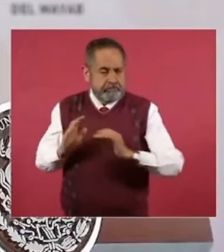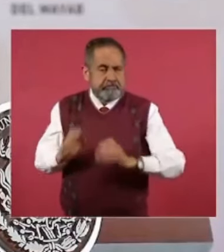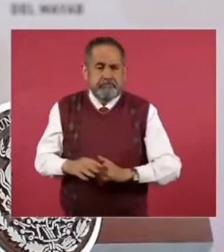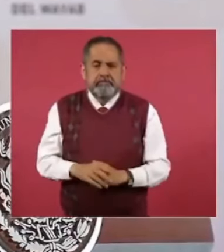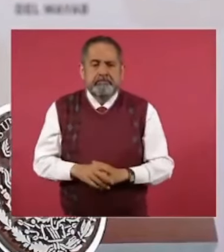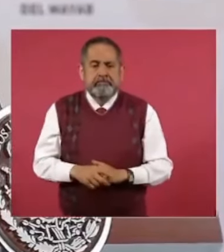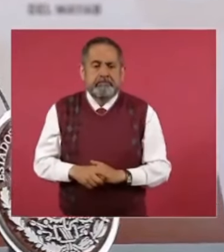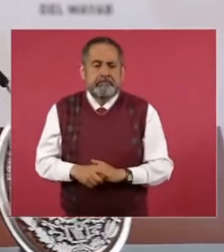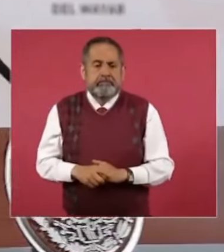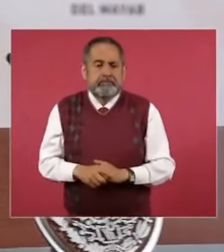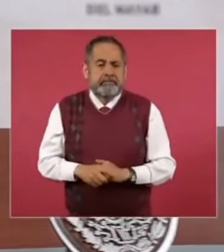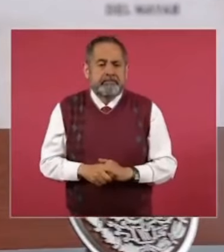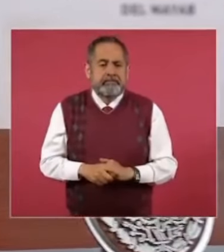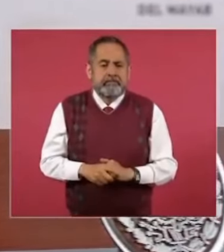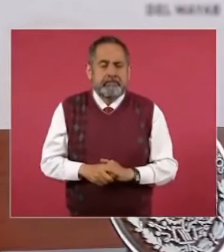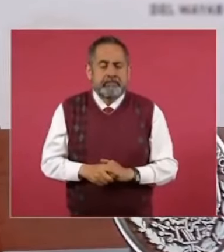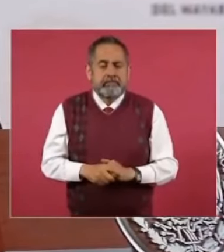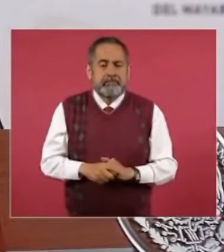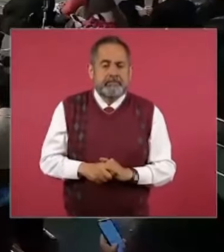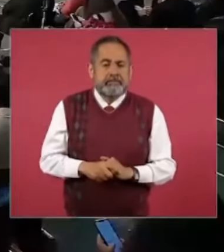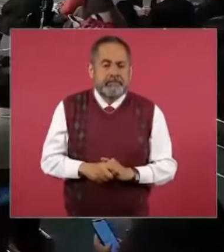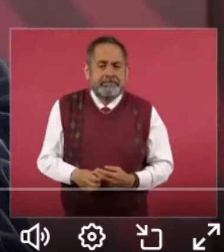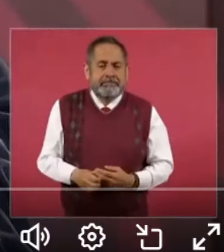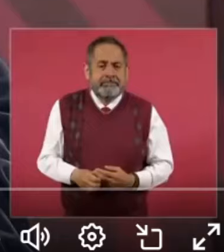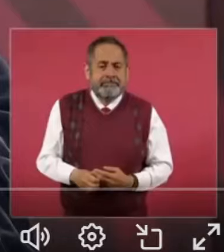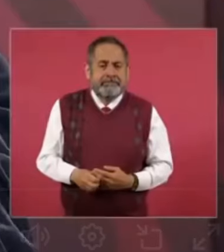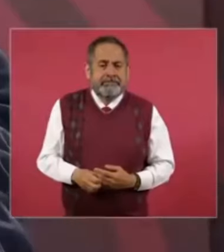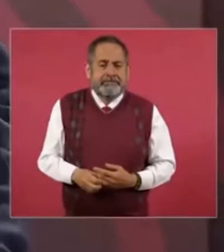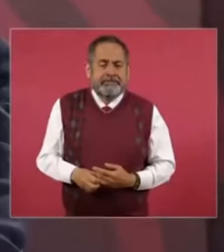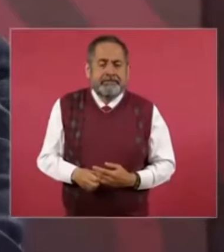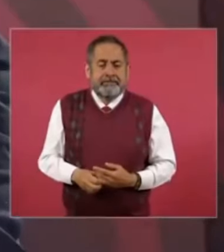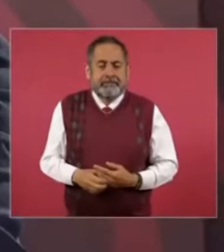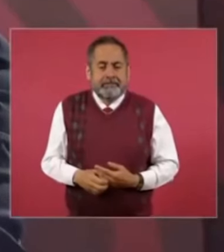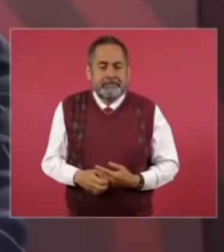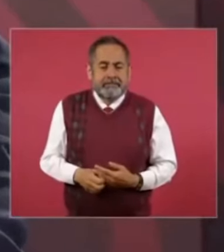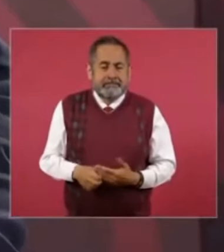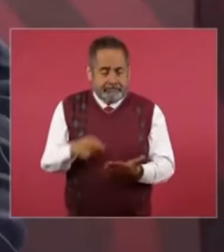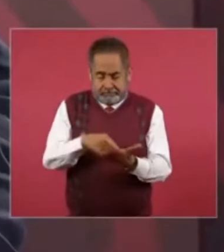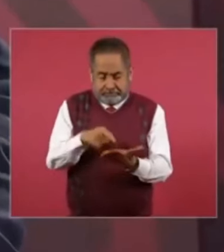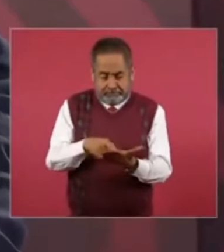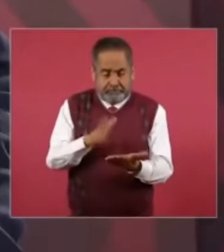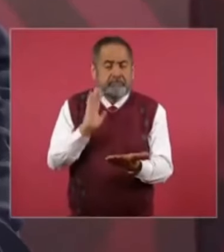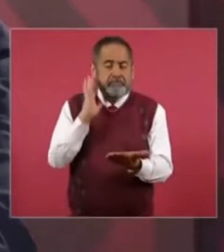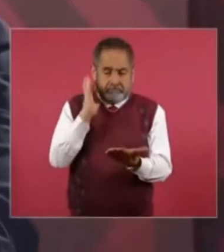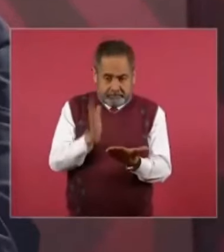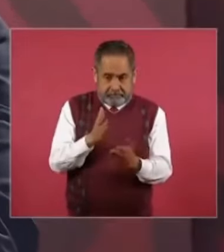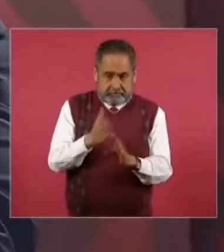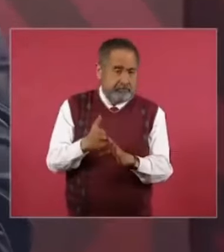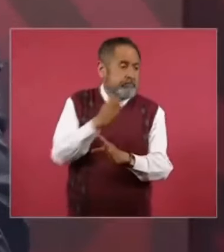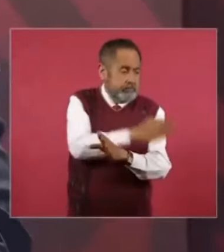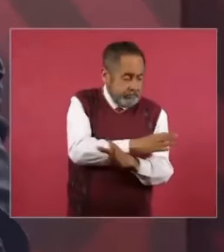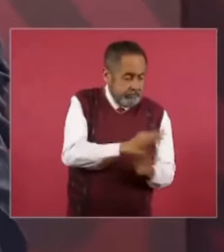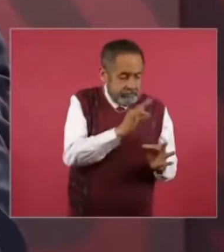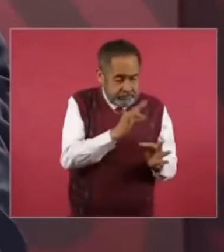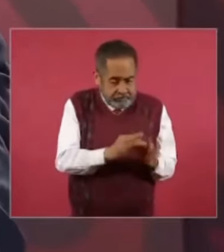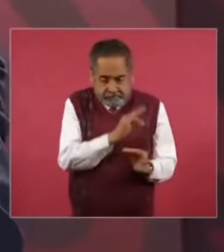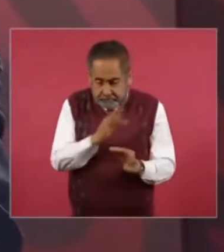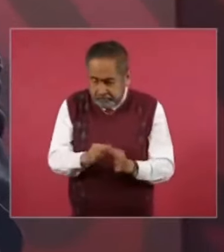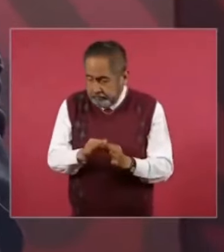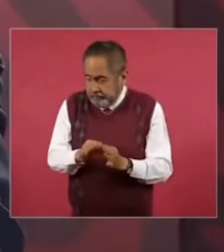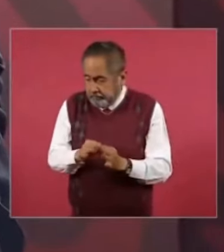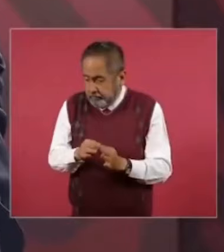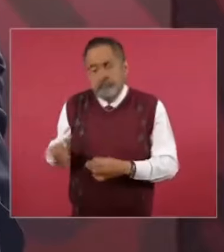sobrerrepresentación. Amigos, vamos a escuchar al presidente. Si ya se actuó de una forma durante tantas